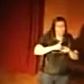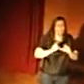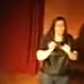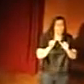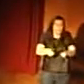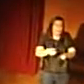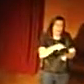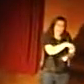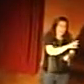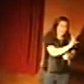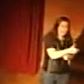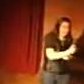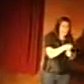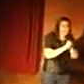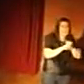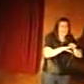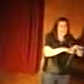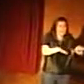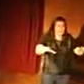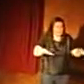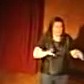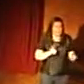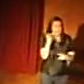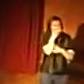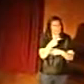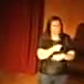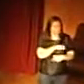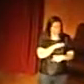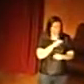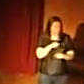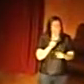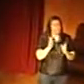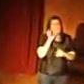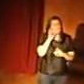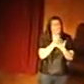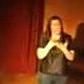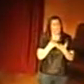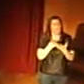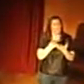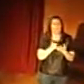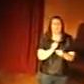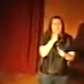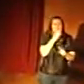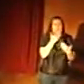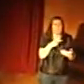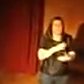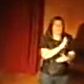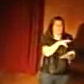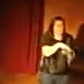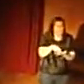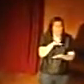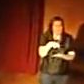italiano y se se se expande en la pintura española de principios del 19 fundamentalmente a través de las academias y a través de las